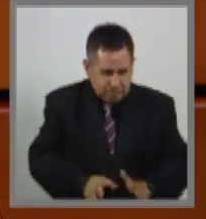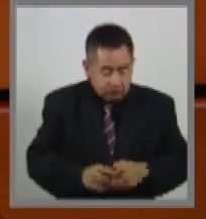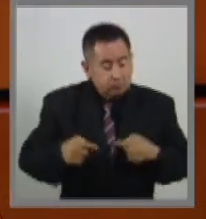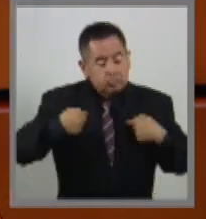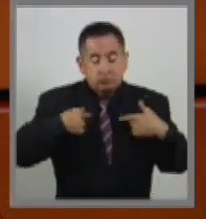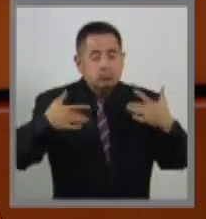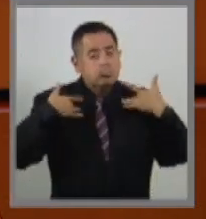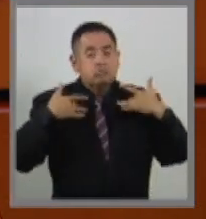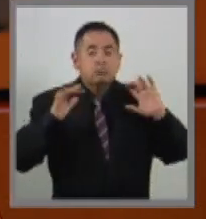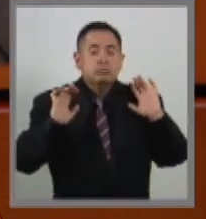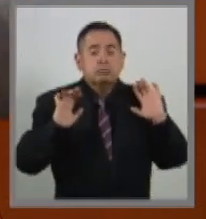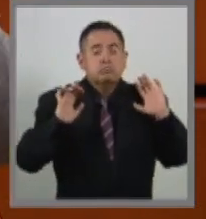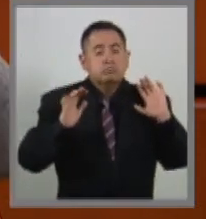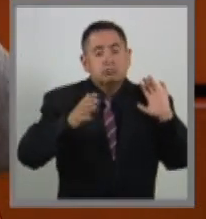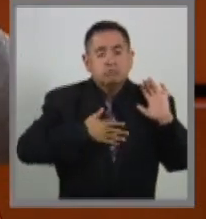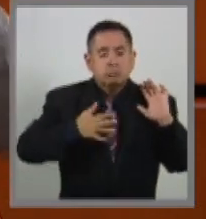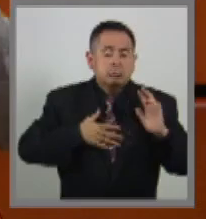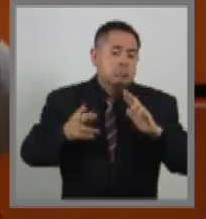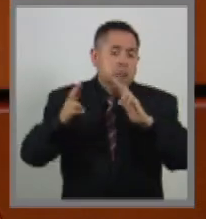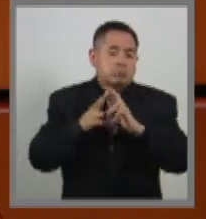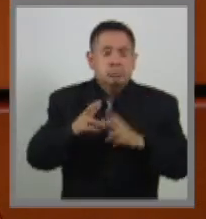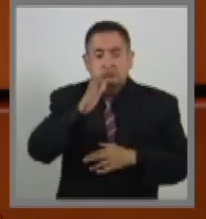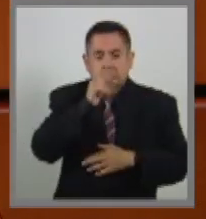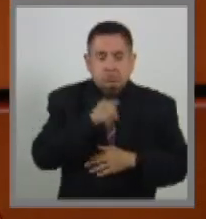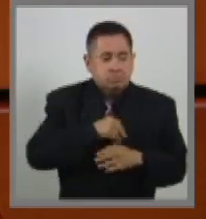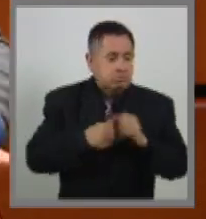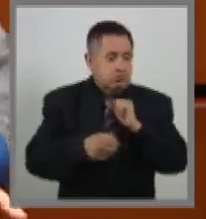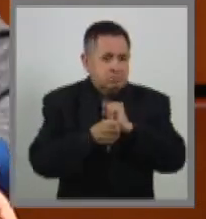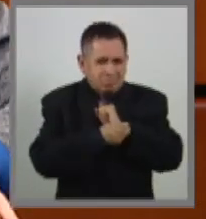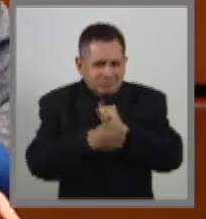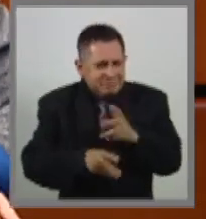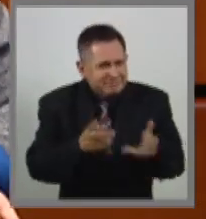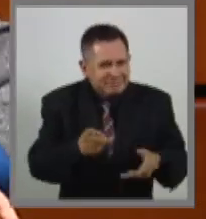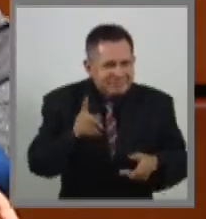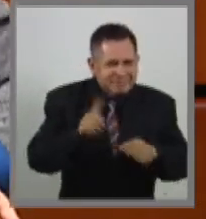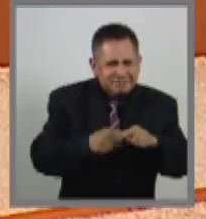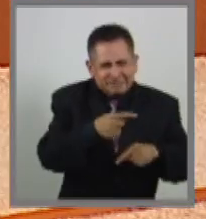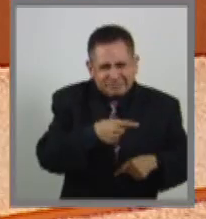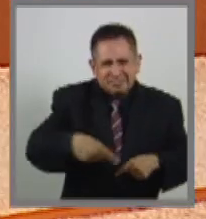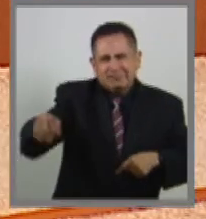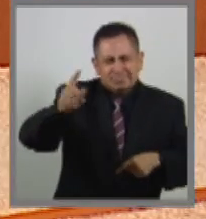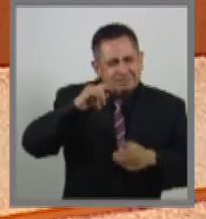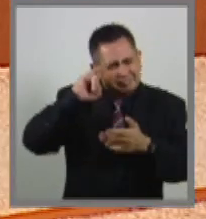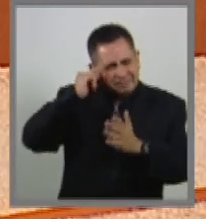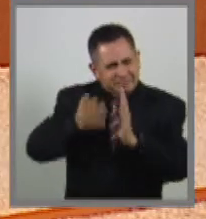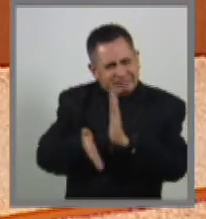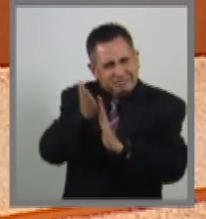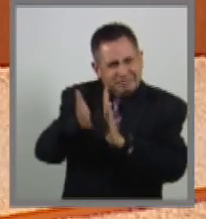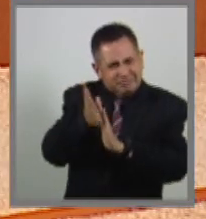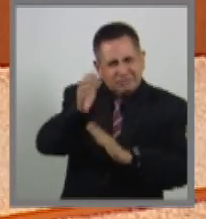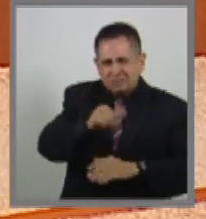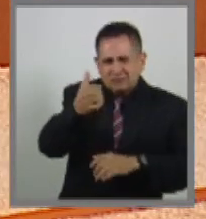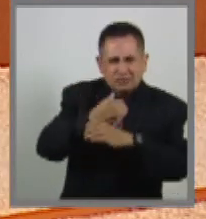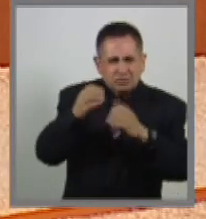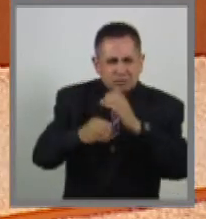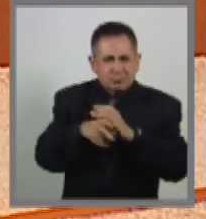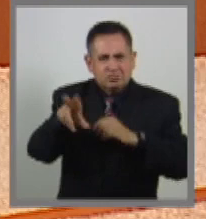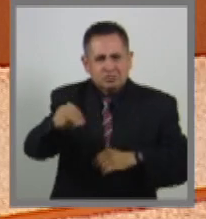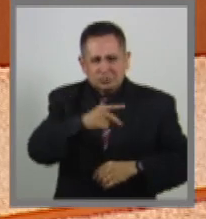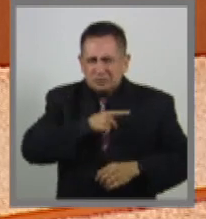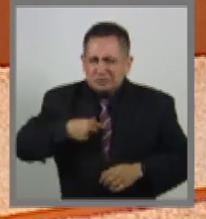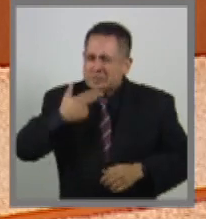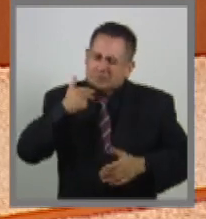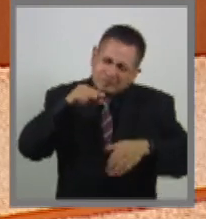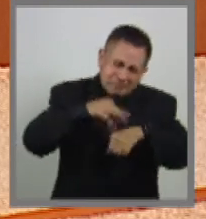no, mi religión a mí no me lo permite. Entonces, ¿sabe qué? Dedíquese al albañil o dedíquese a otra cosa, pero de médico usted no